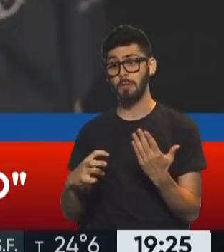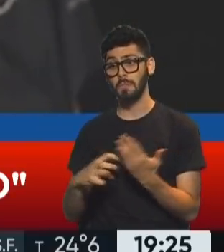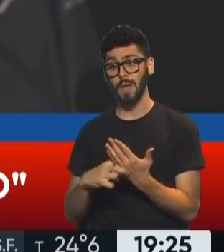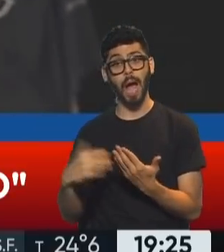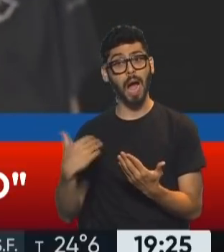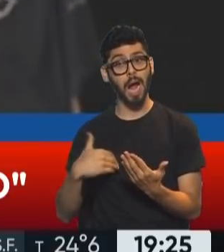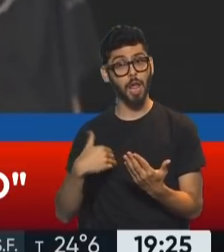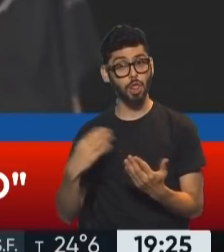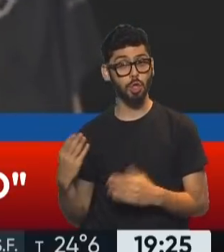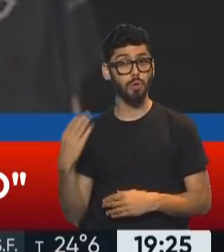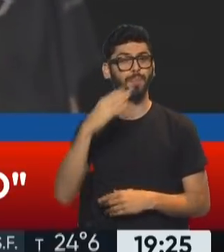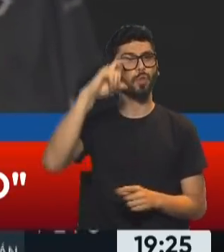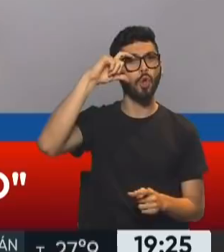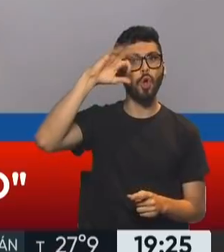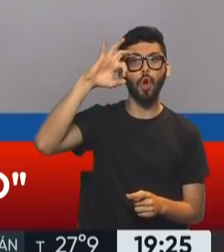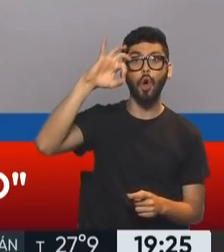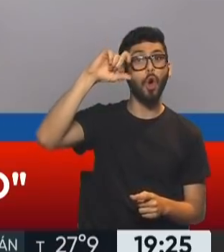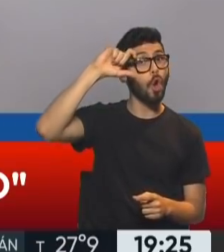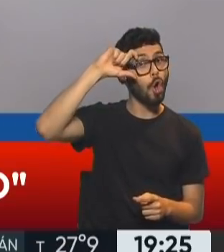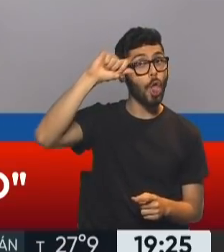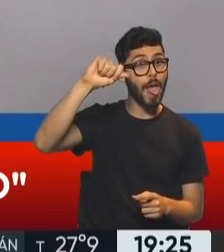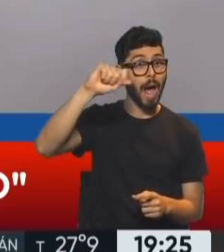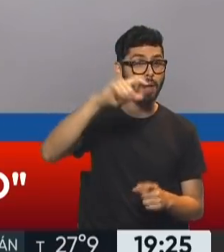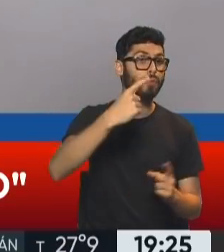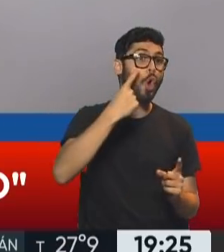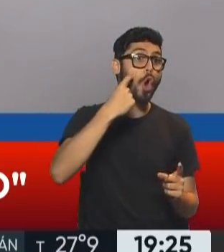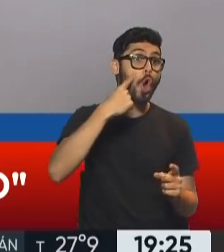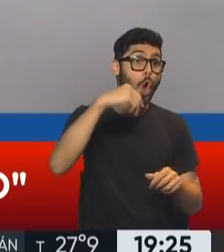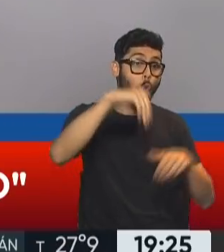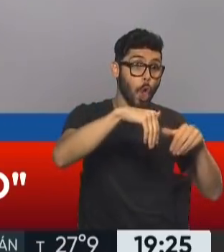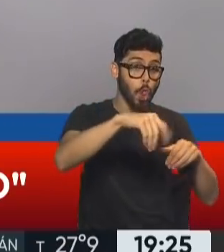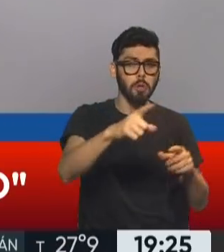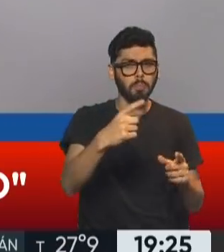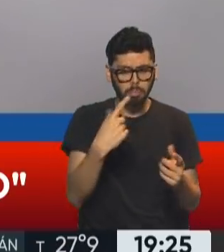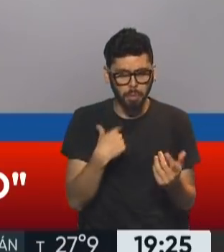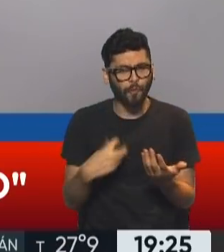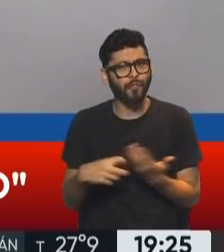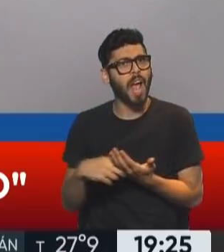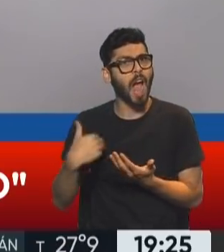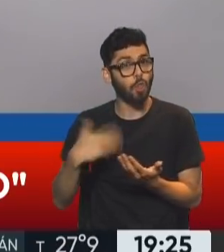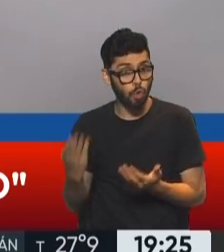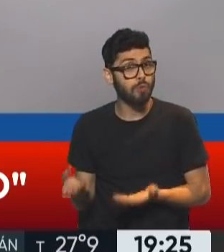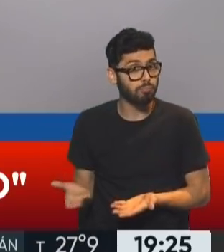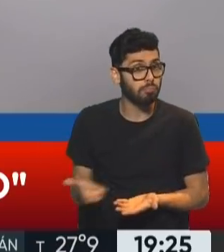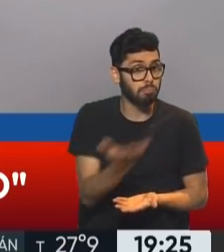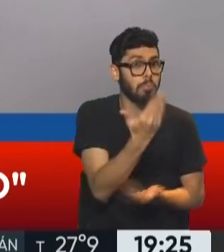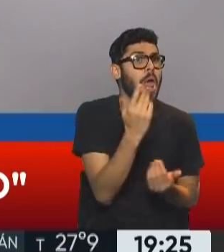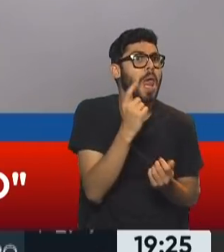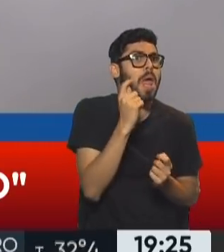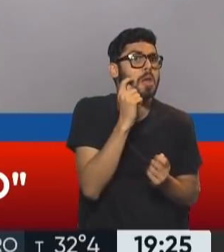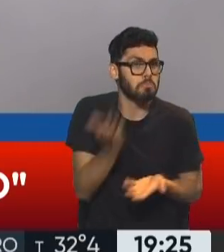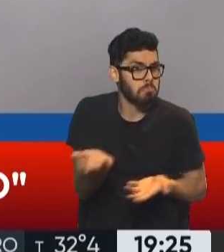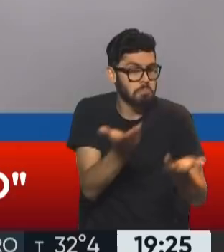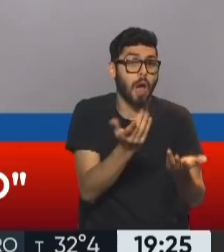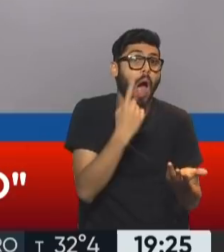la veeduría de la OEA para garantizar que las elecciones no fueran